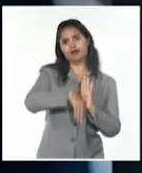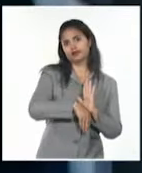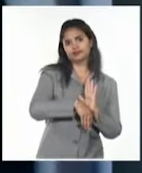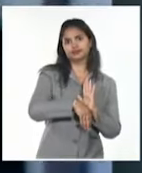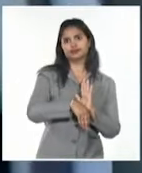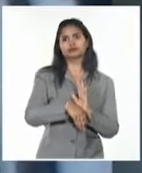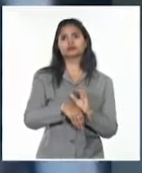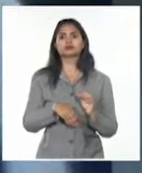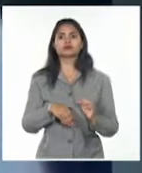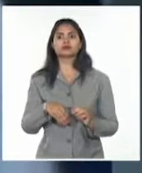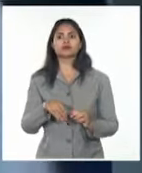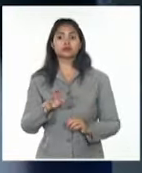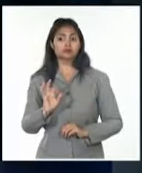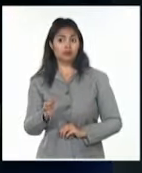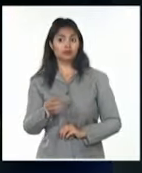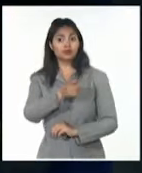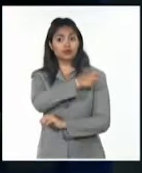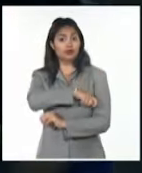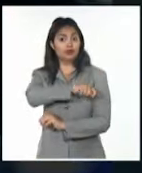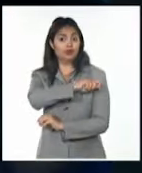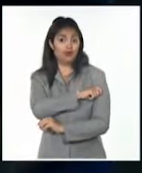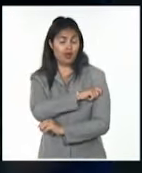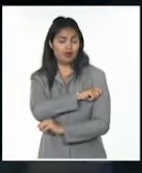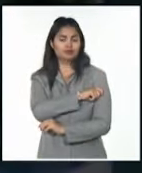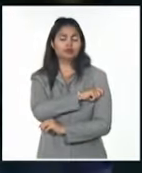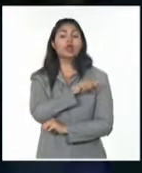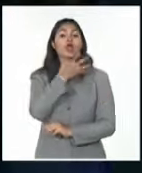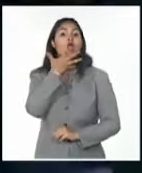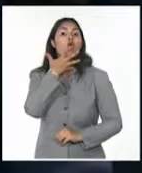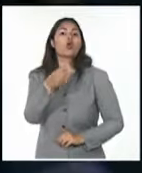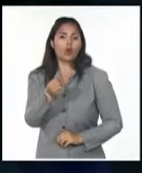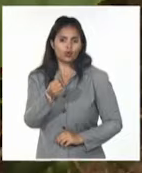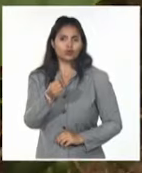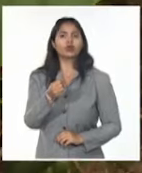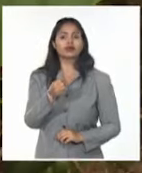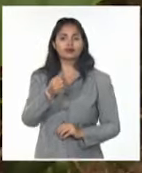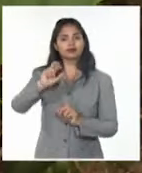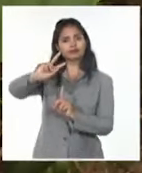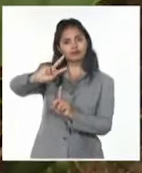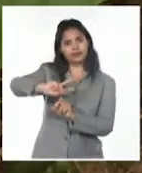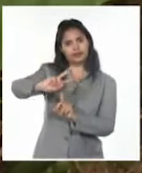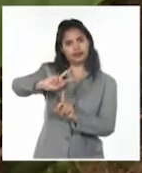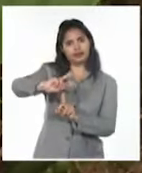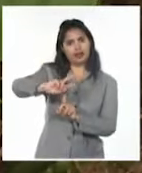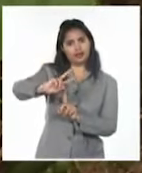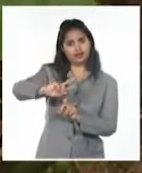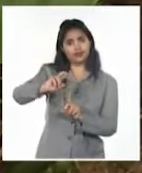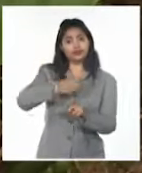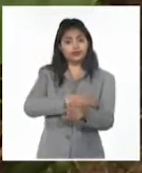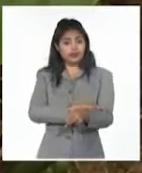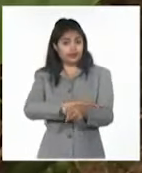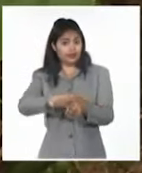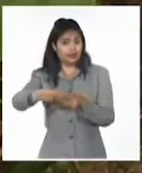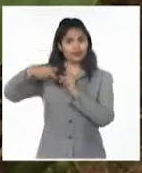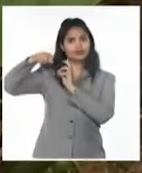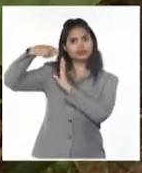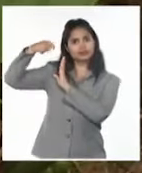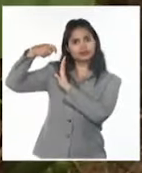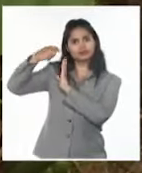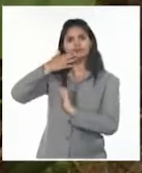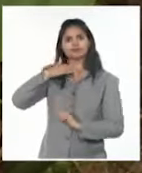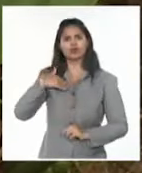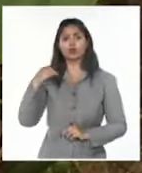inquietud el público encontró en en silencio ha tenido que ser la manera en que nosotros